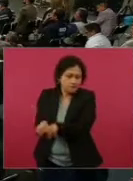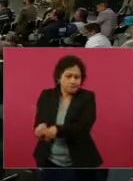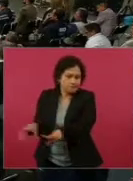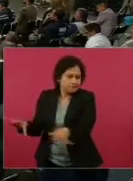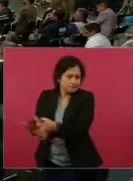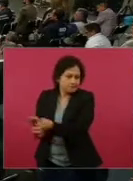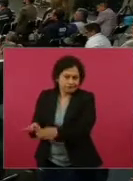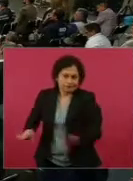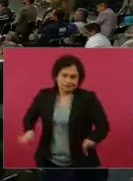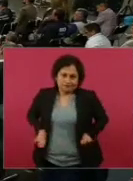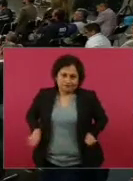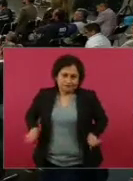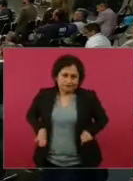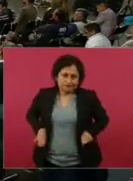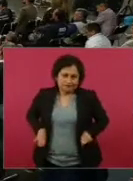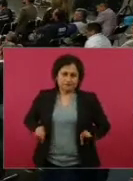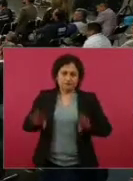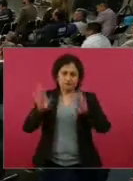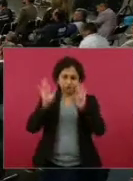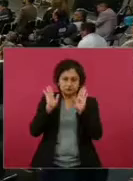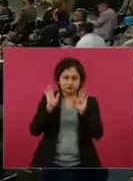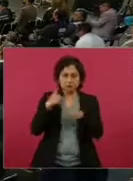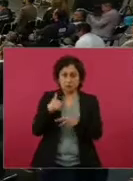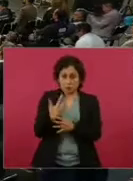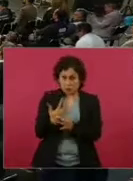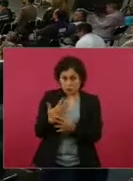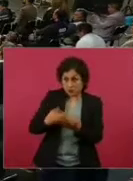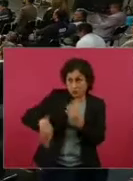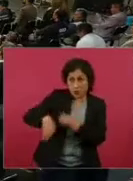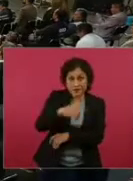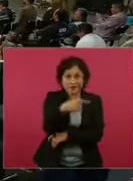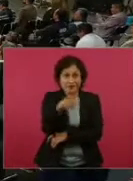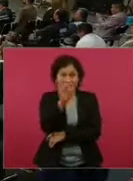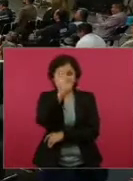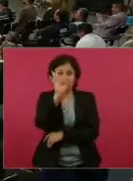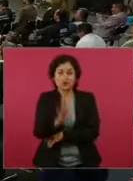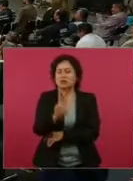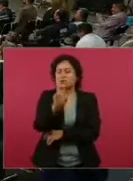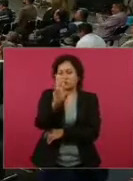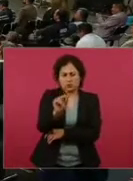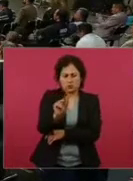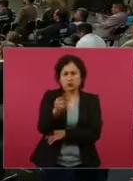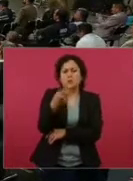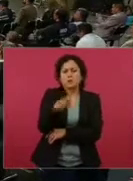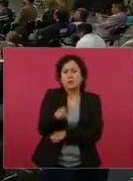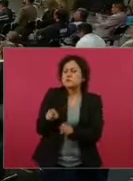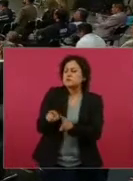No generalizo, pero la mayoría tiene esa formación.